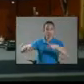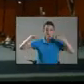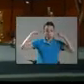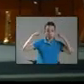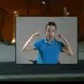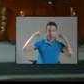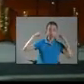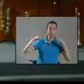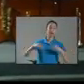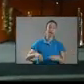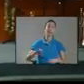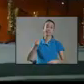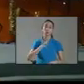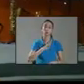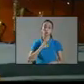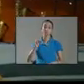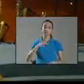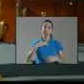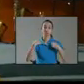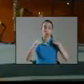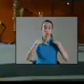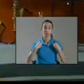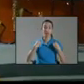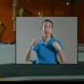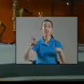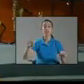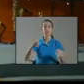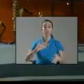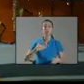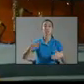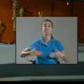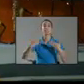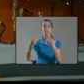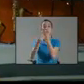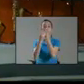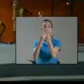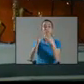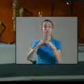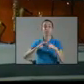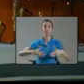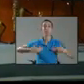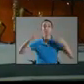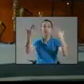La serpiente, diga conmigo, la serpiente era más astuta que cualquiera de los animales del campo.